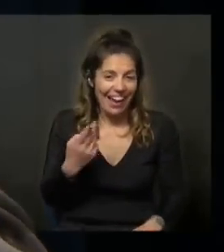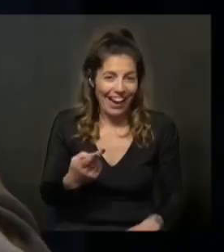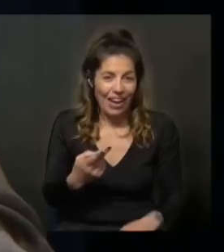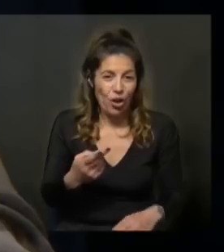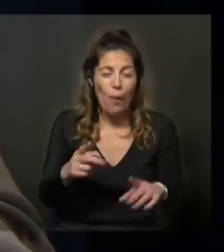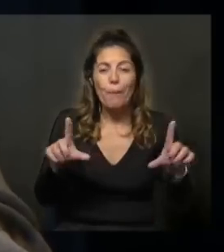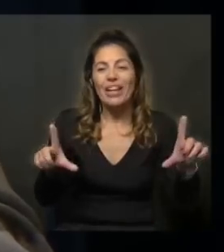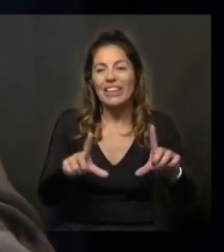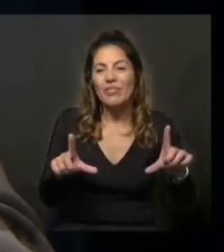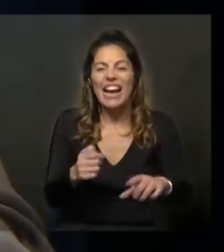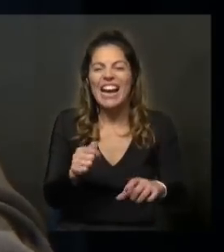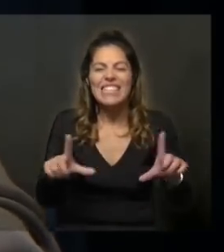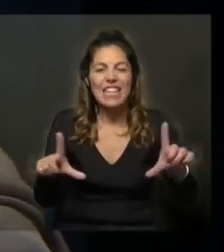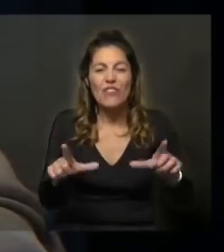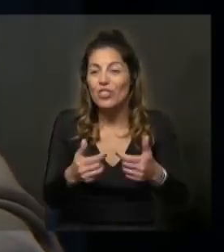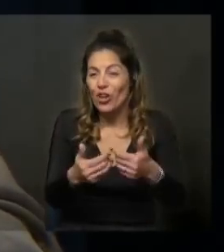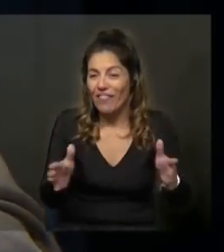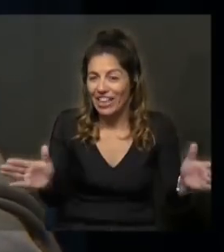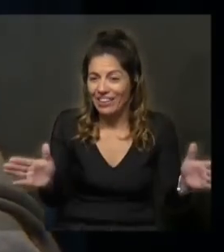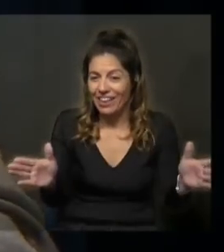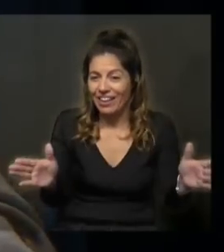televisión era casi Televisión Abierta